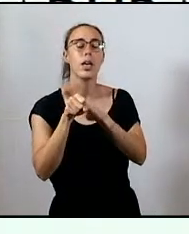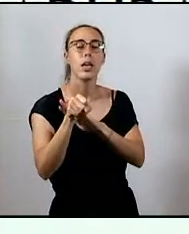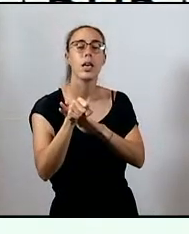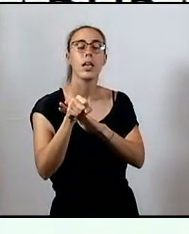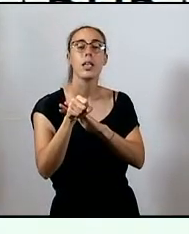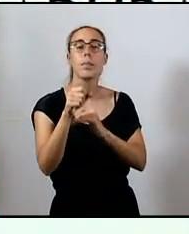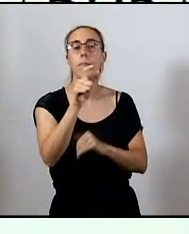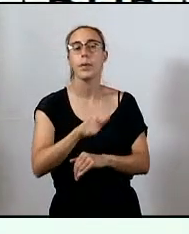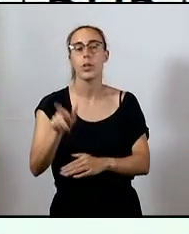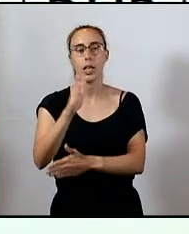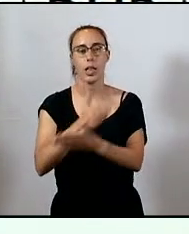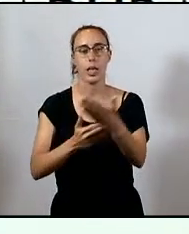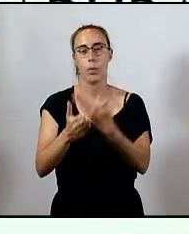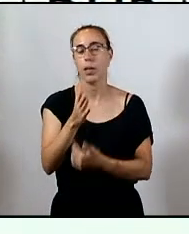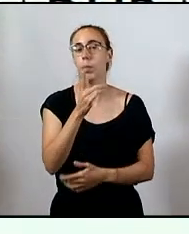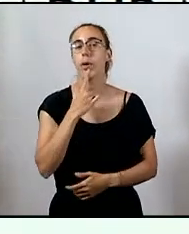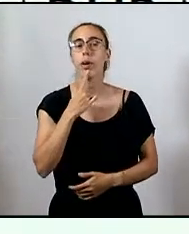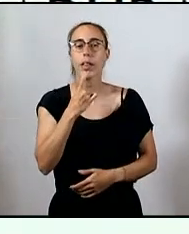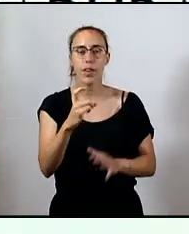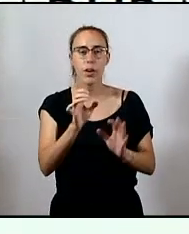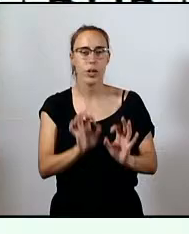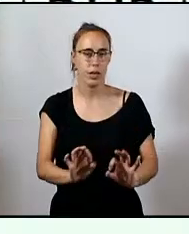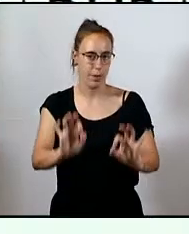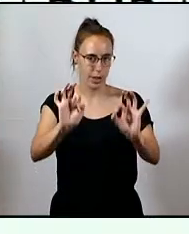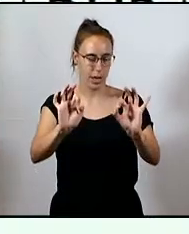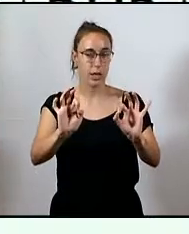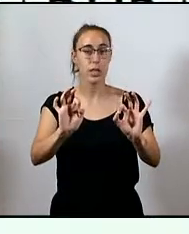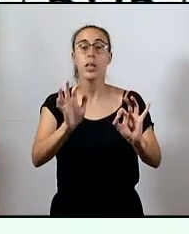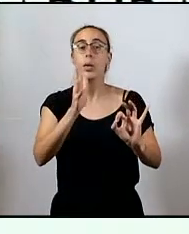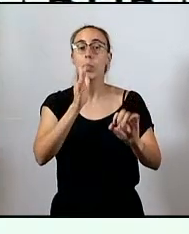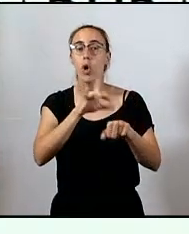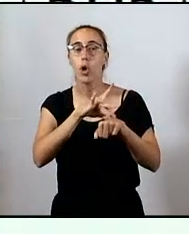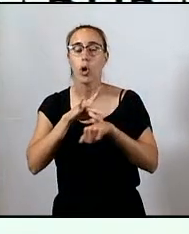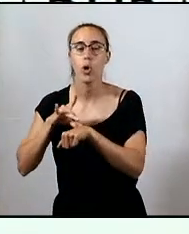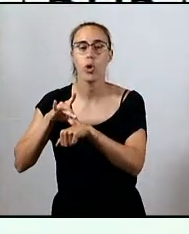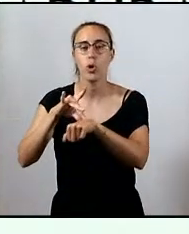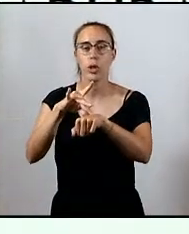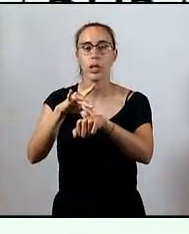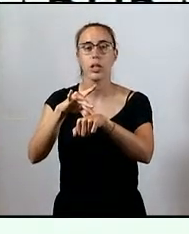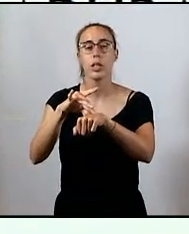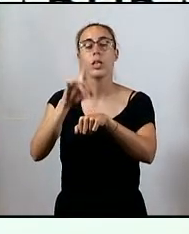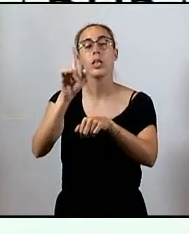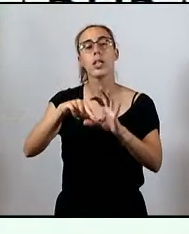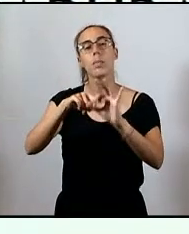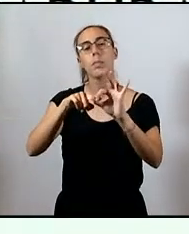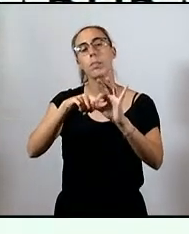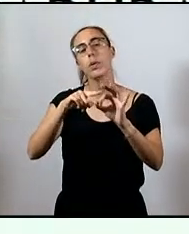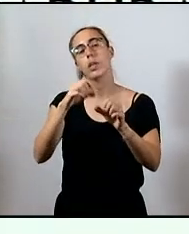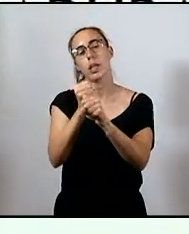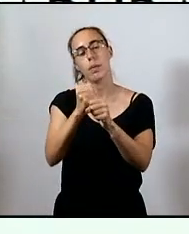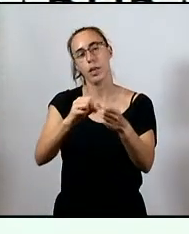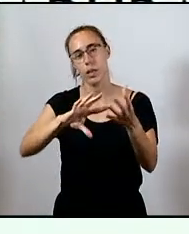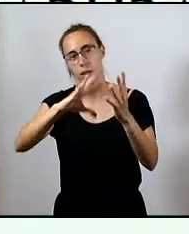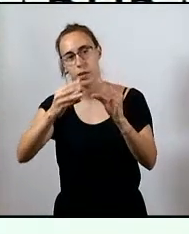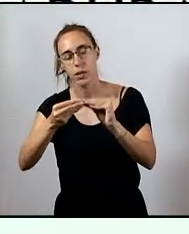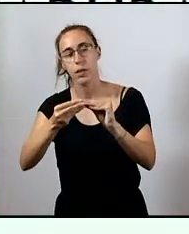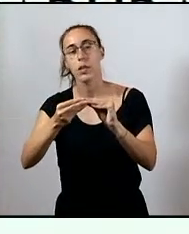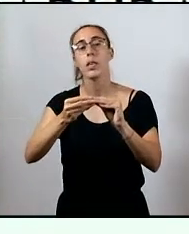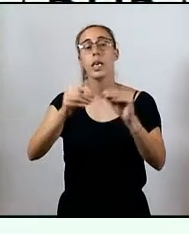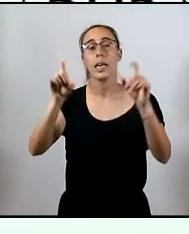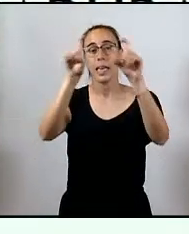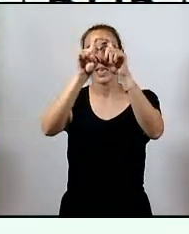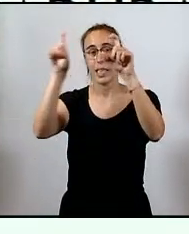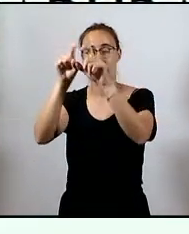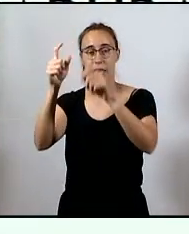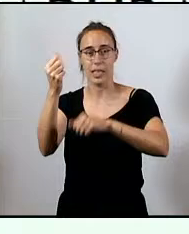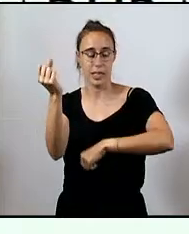con discapacidad con dificultades especiales mediante orientación y acompañamiento en el puesto de trabajo. Las entidades sin ánimo de lucro que